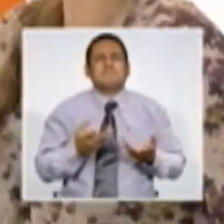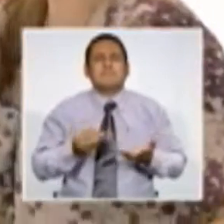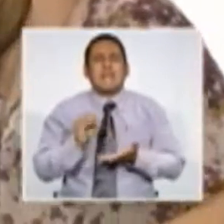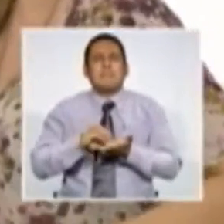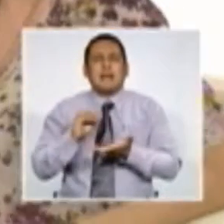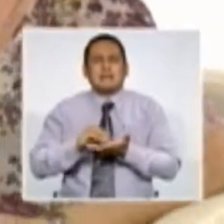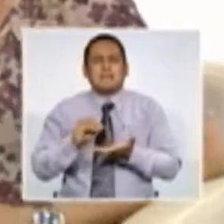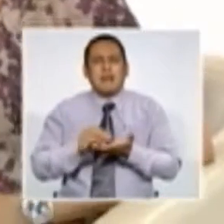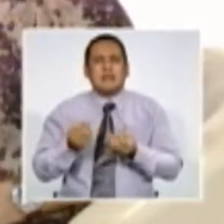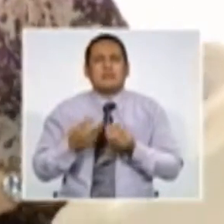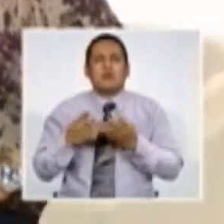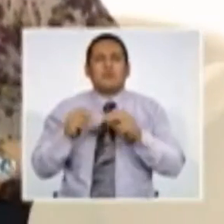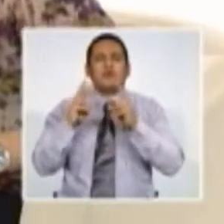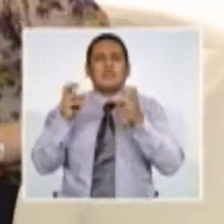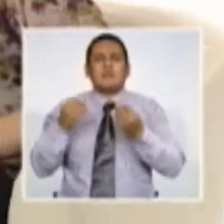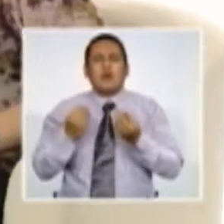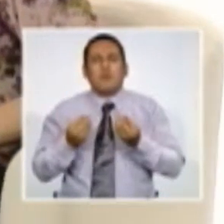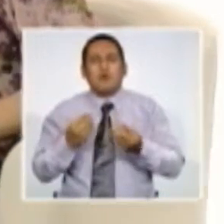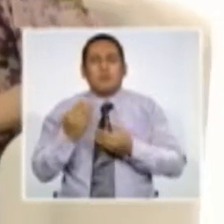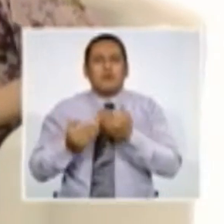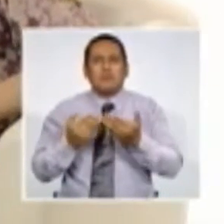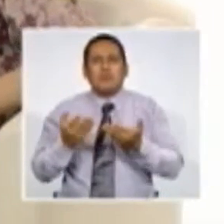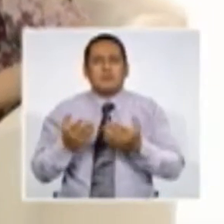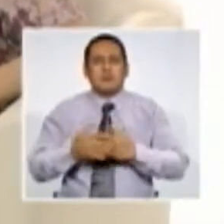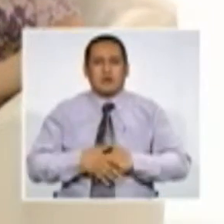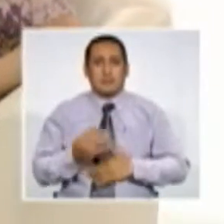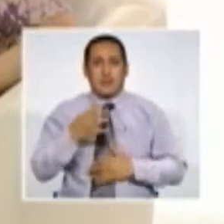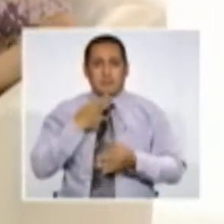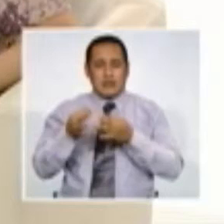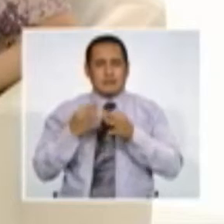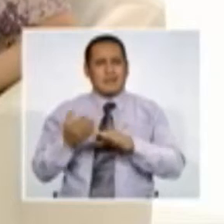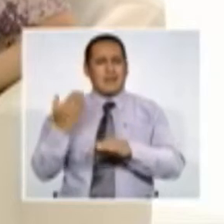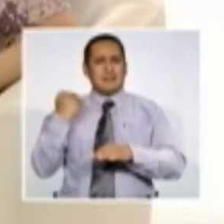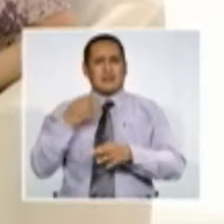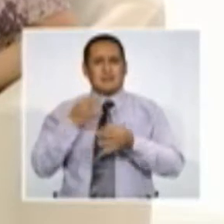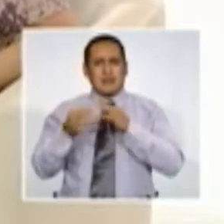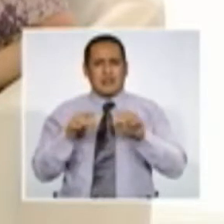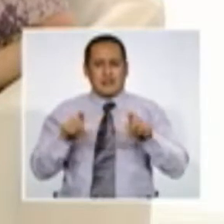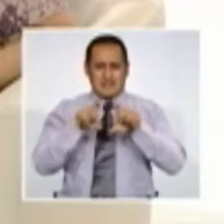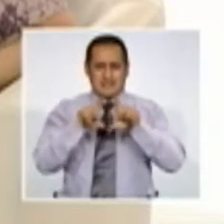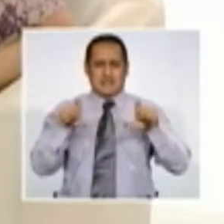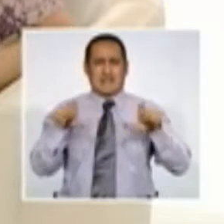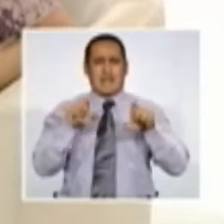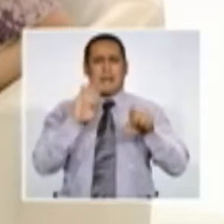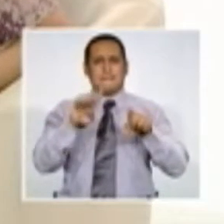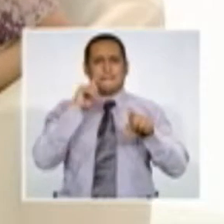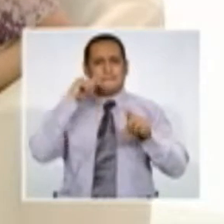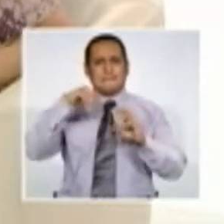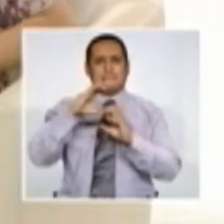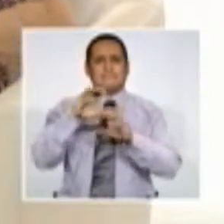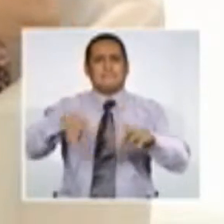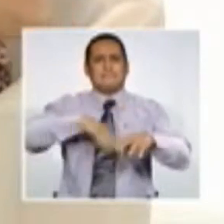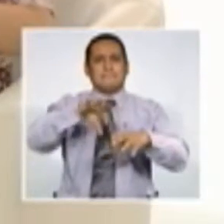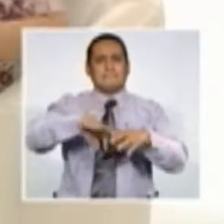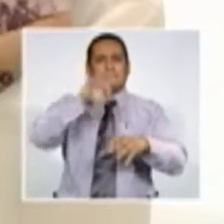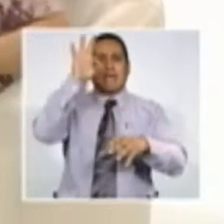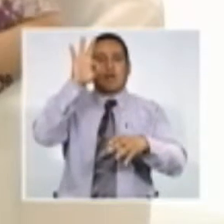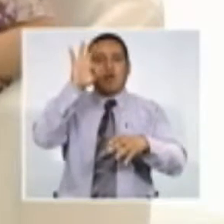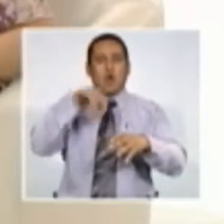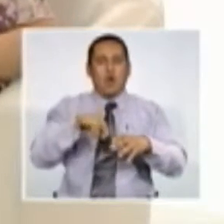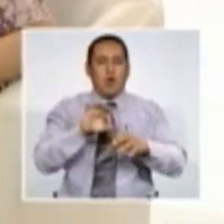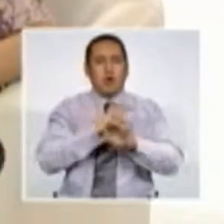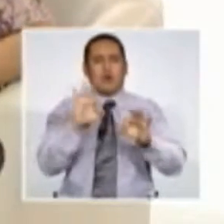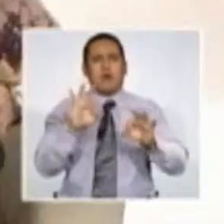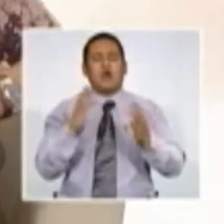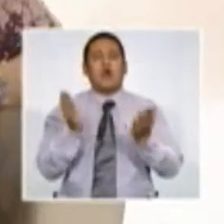¿Qué otros temas también están reglamentados ahí? Nos comentaba a la pausa, por ejemplo, las tarjetas de bingo, ¿no? U otras actividades que